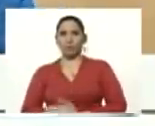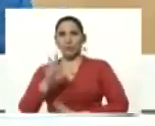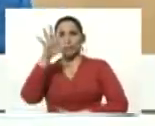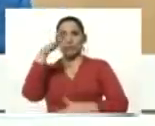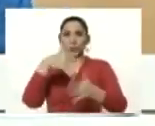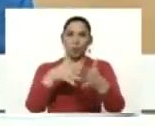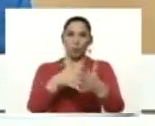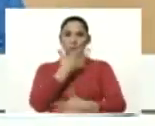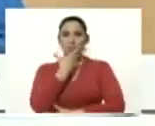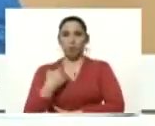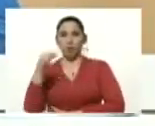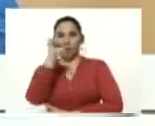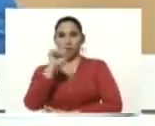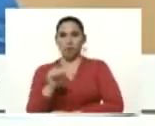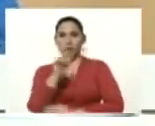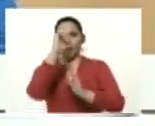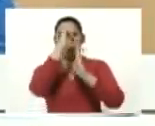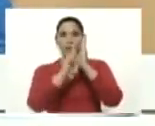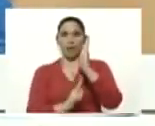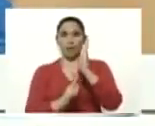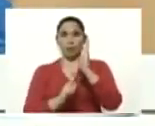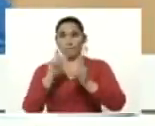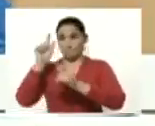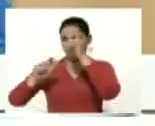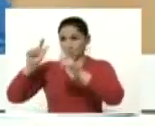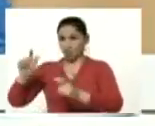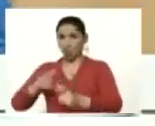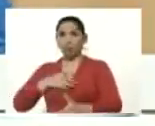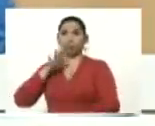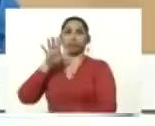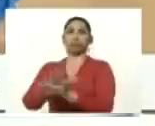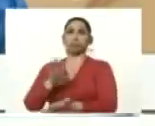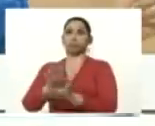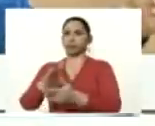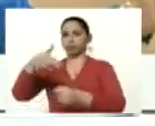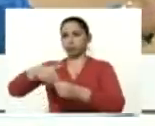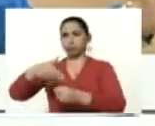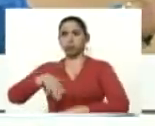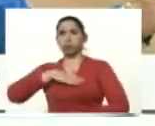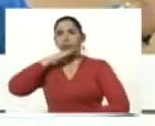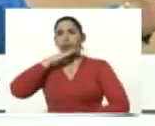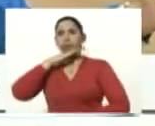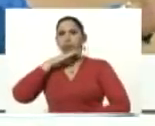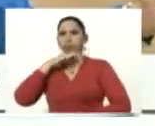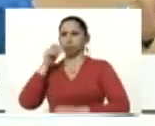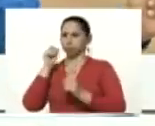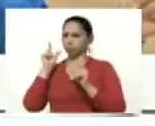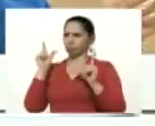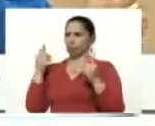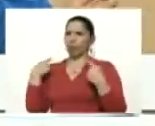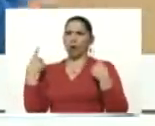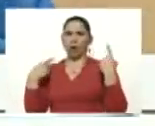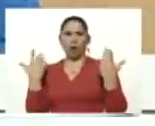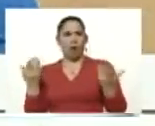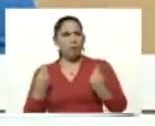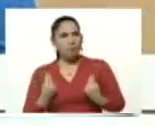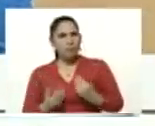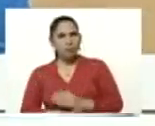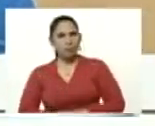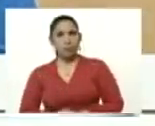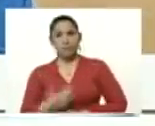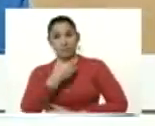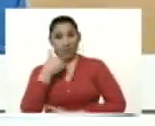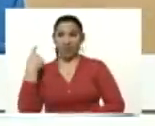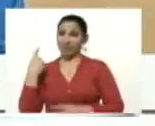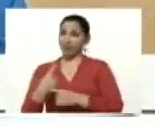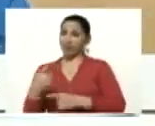5.000 bolívares el litro. La gente equipó hoy, tranquila. Se quedaron locos. ¿Ah? Hay que